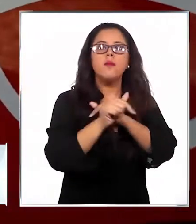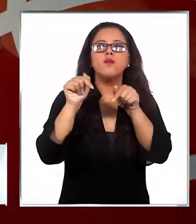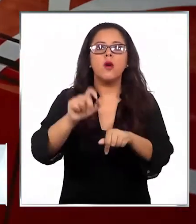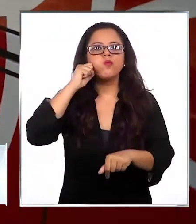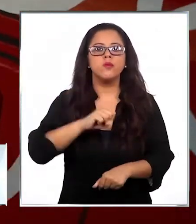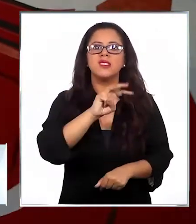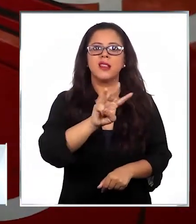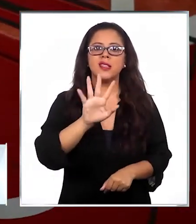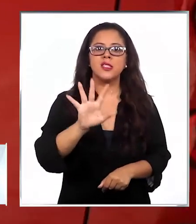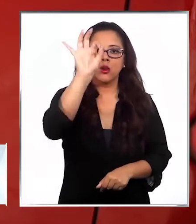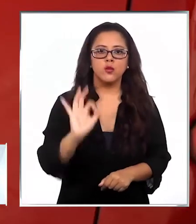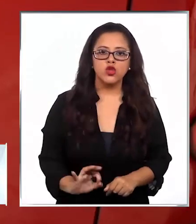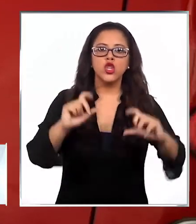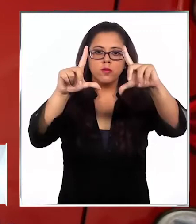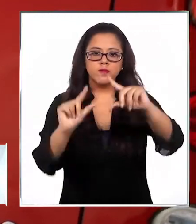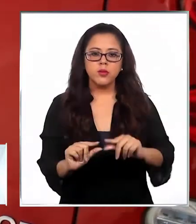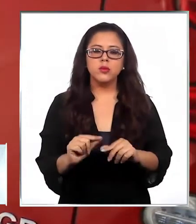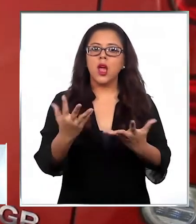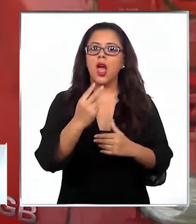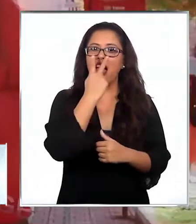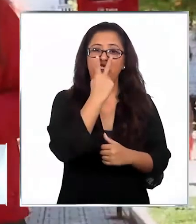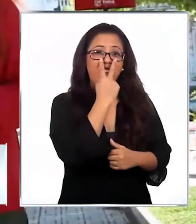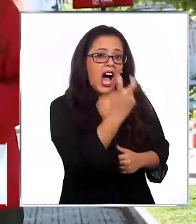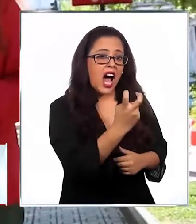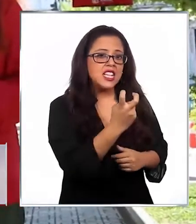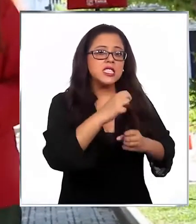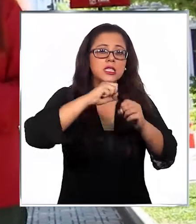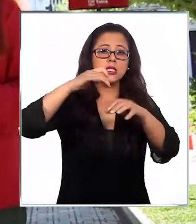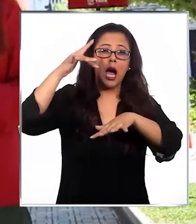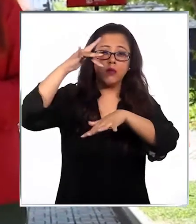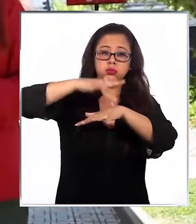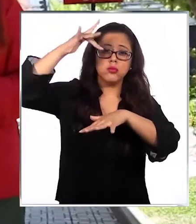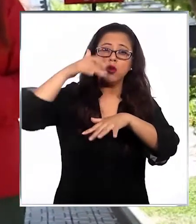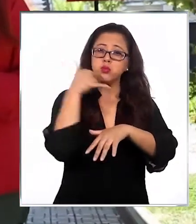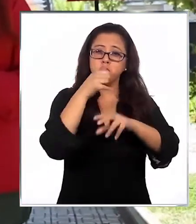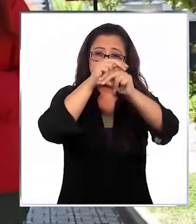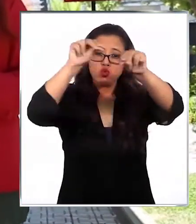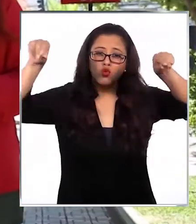Representa el 35% de la reducción de gases de efecto invernadero.